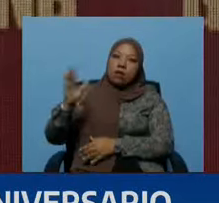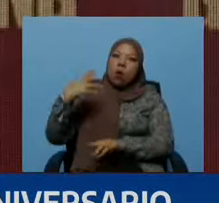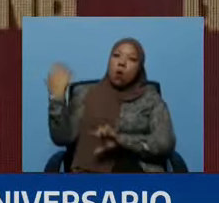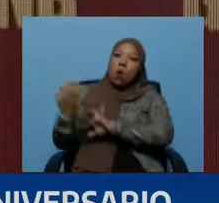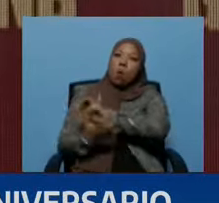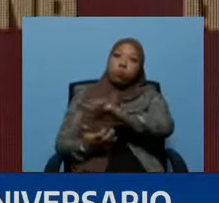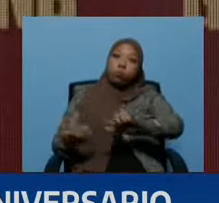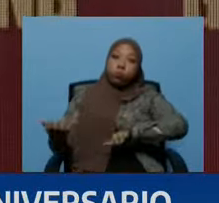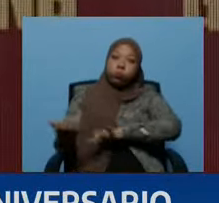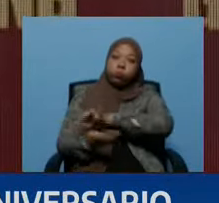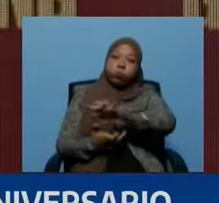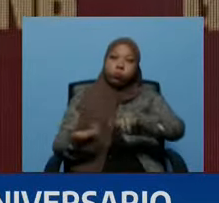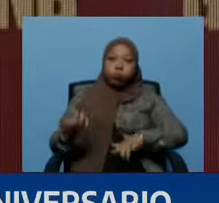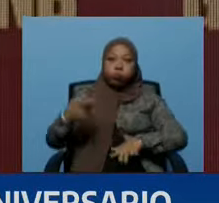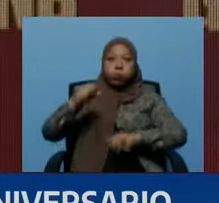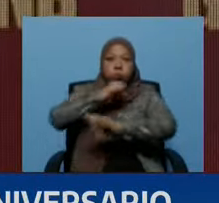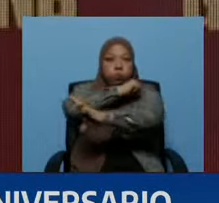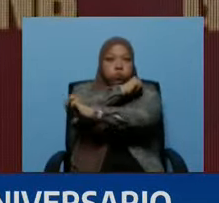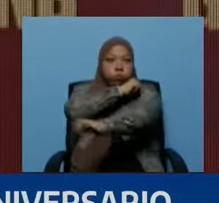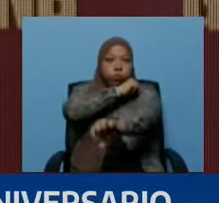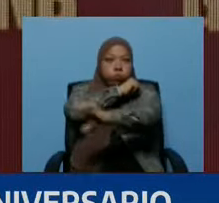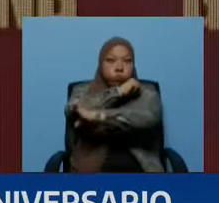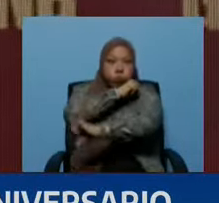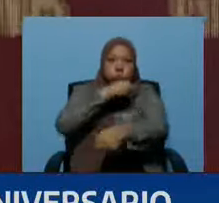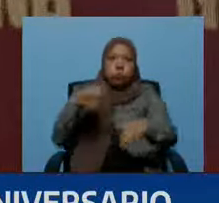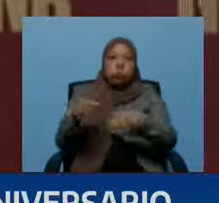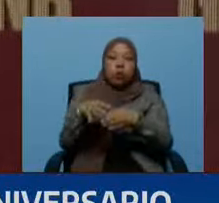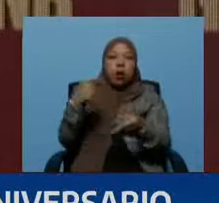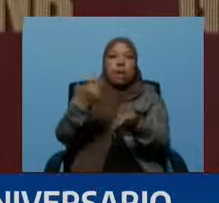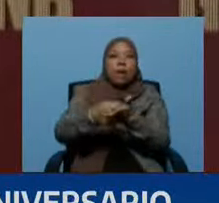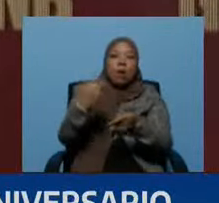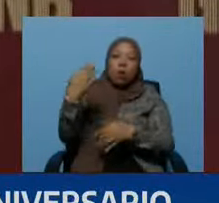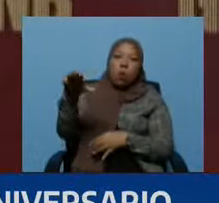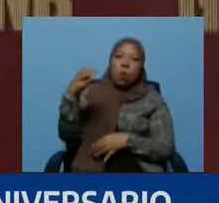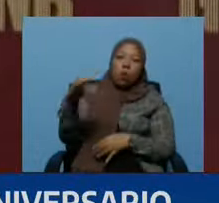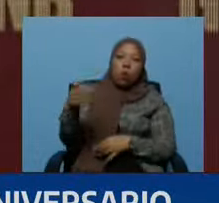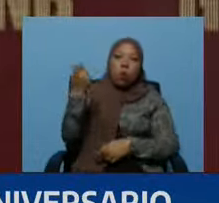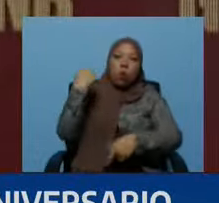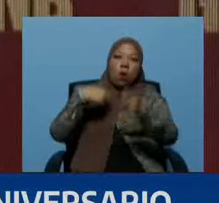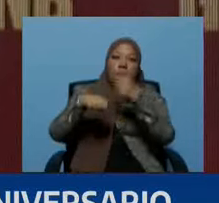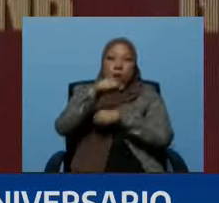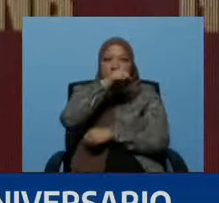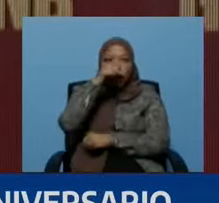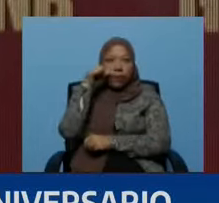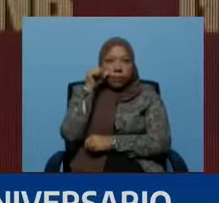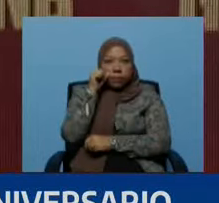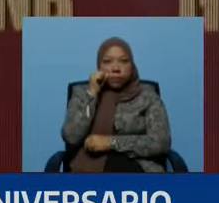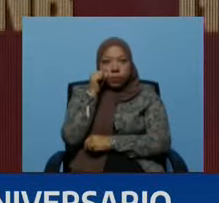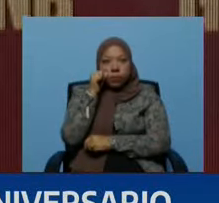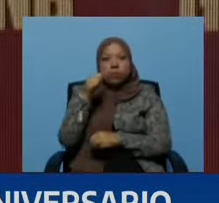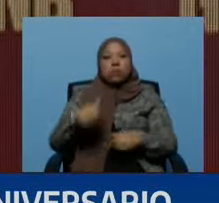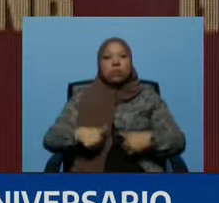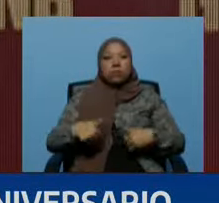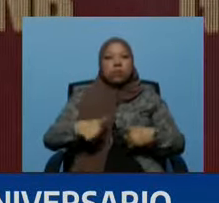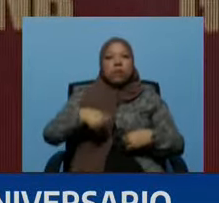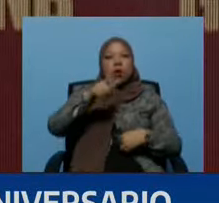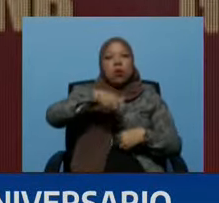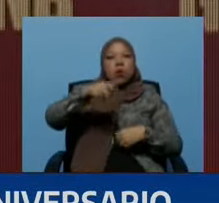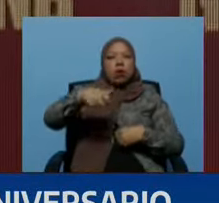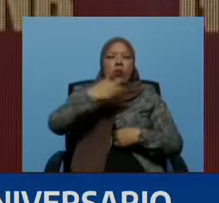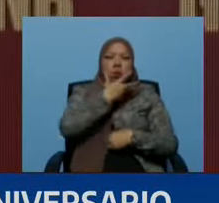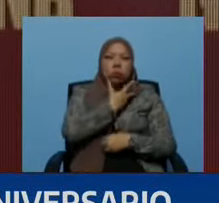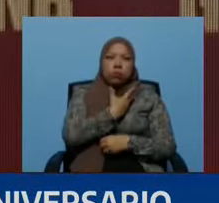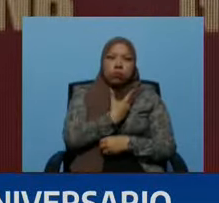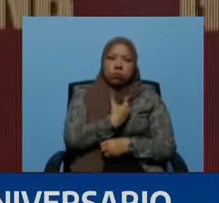flagelo que las bandas delincuenciales financiadas de Colombia con la droga tenían sometido a tanta gente noble,